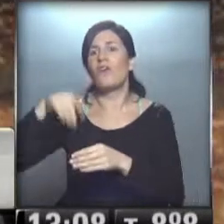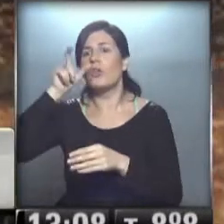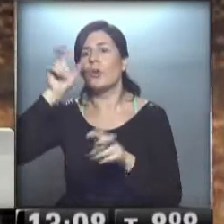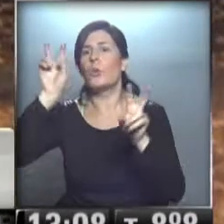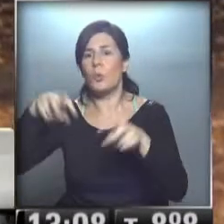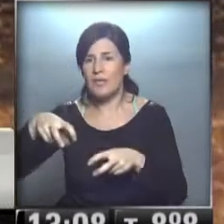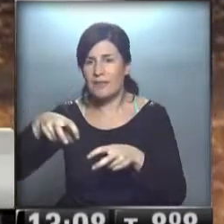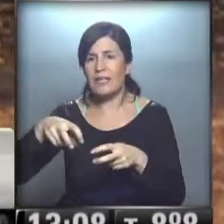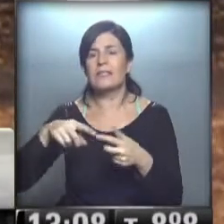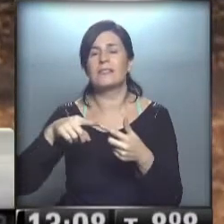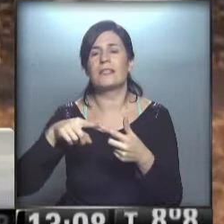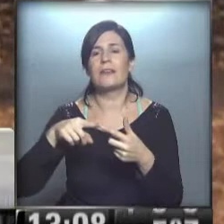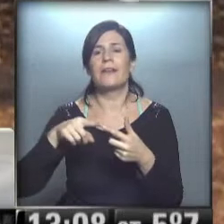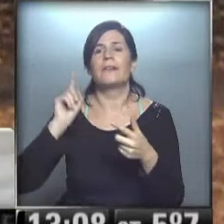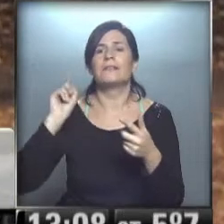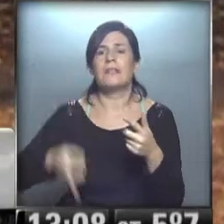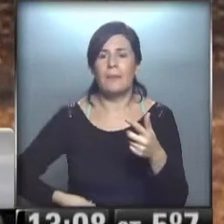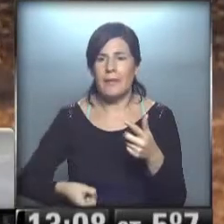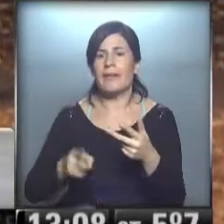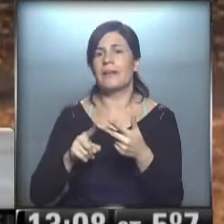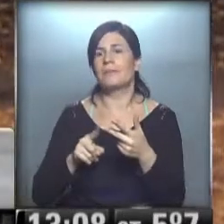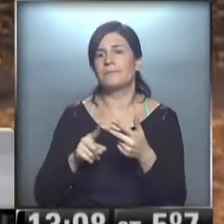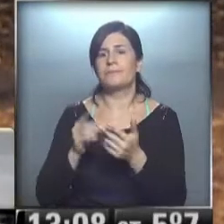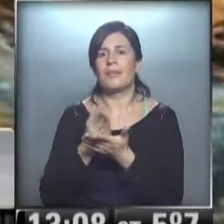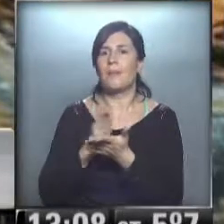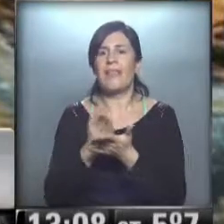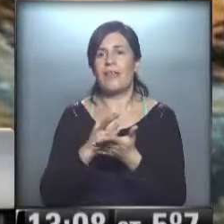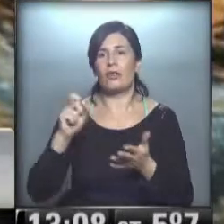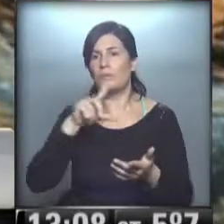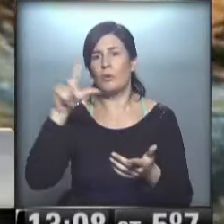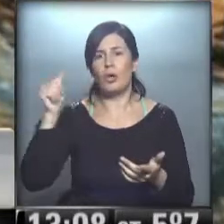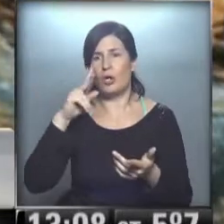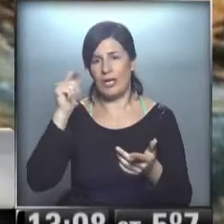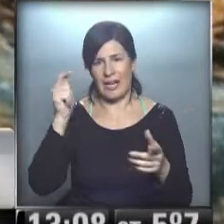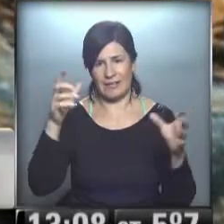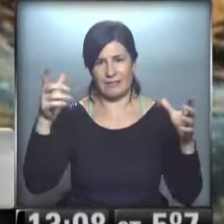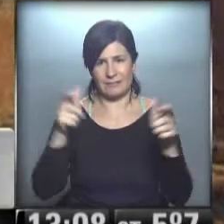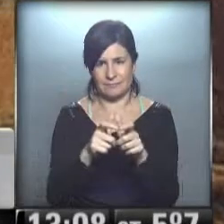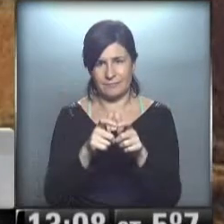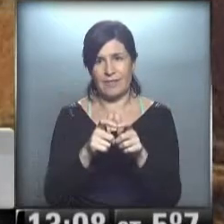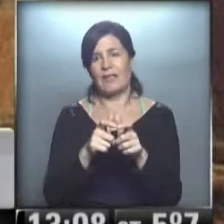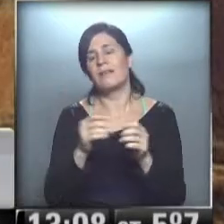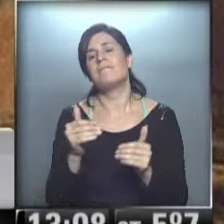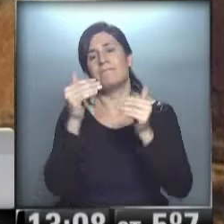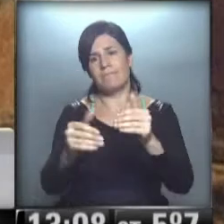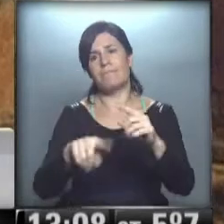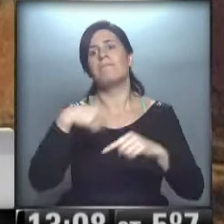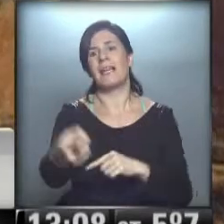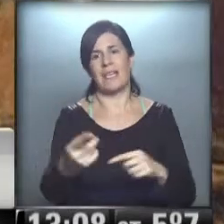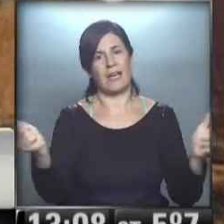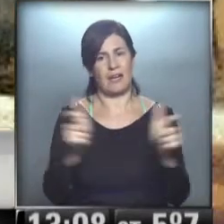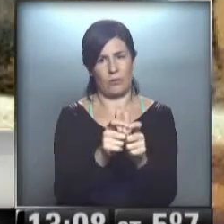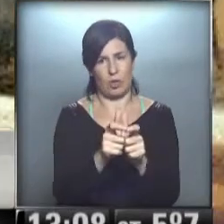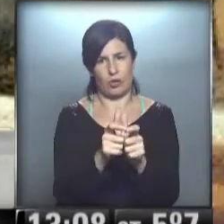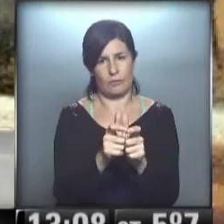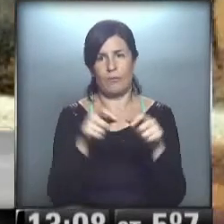los representantes de los fondos buitres y el mediador Daniel Pola, que fue postergada. Mañana habrá un nuevo encuentro. Será